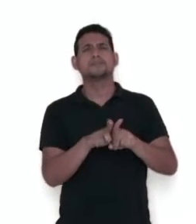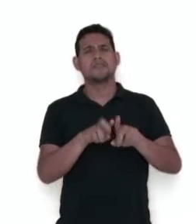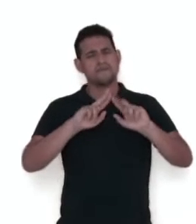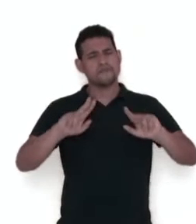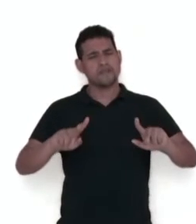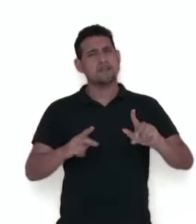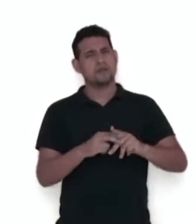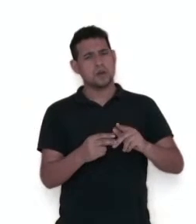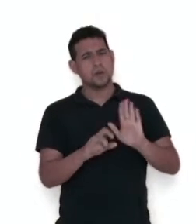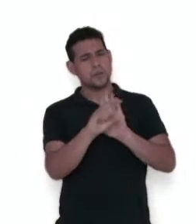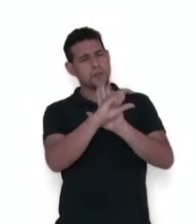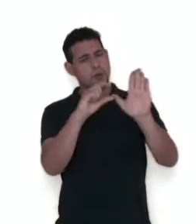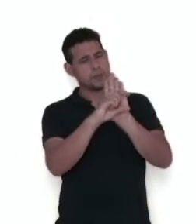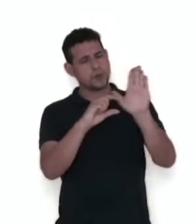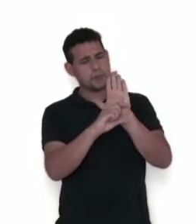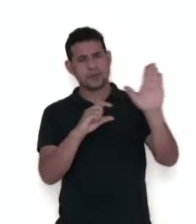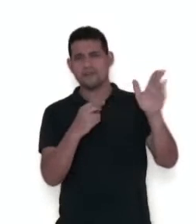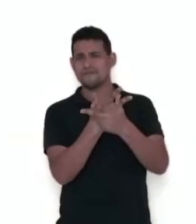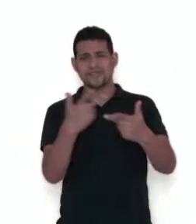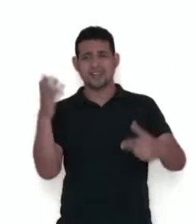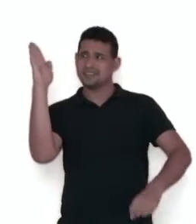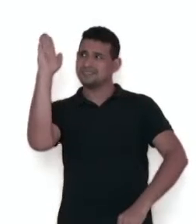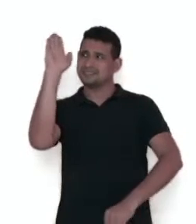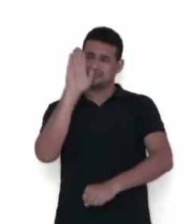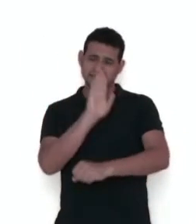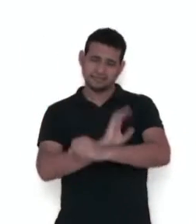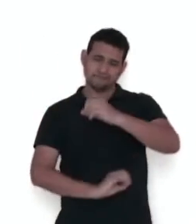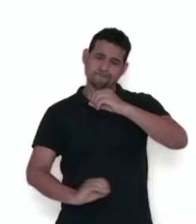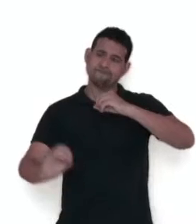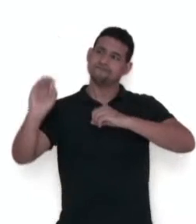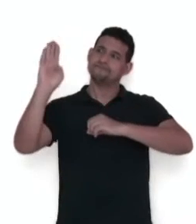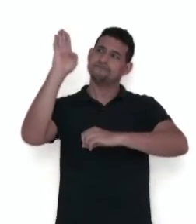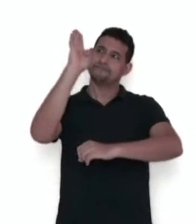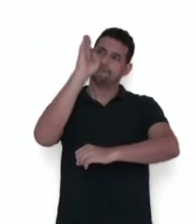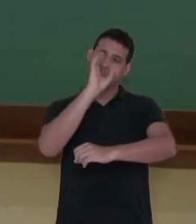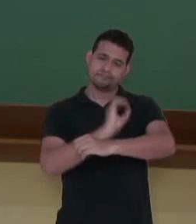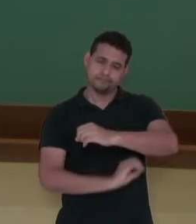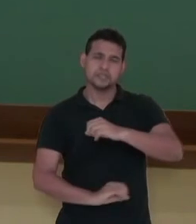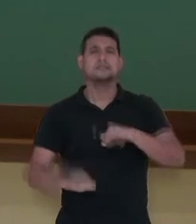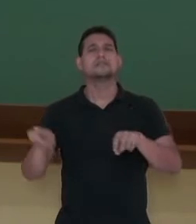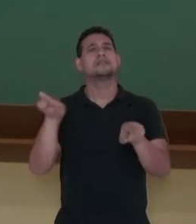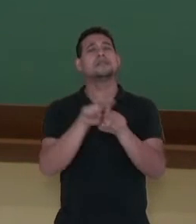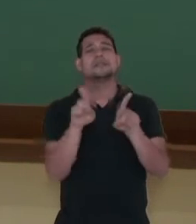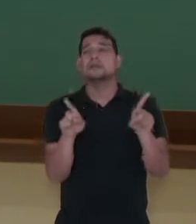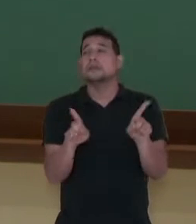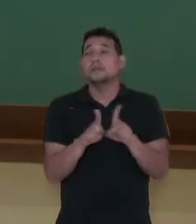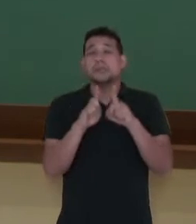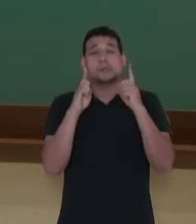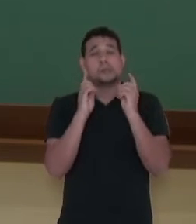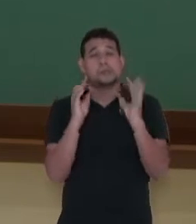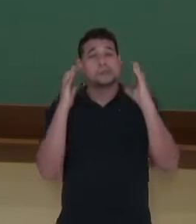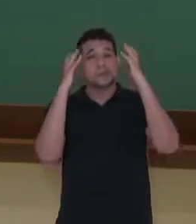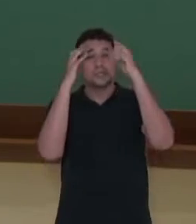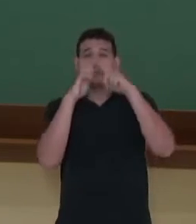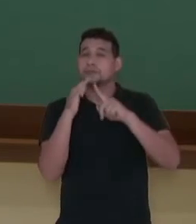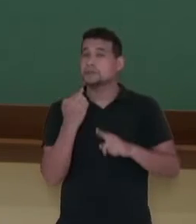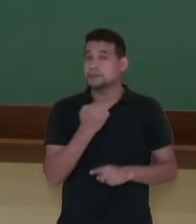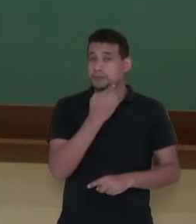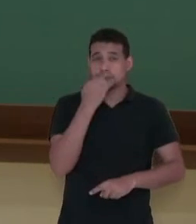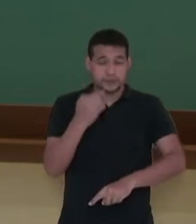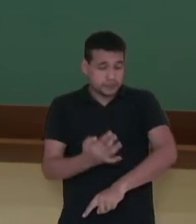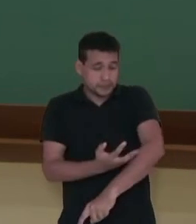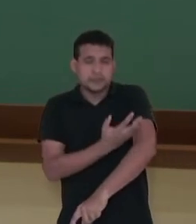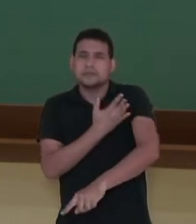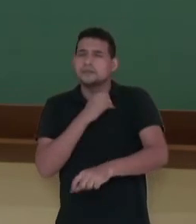muchas tardes se anidaron en su pelo y en sus labios. Entonces yo voy a dejar